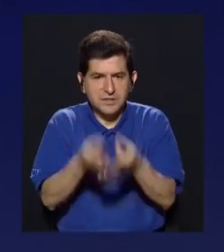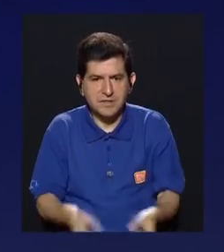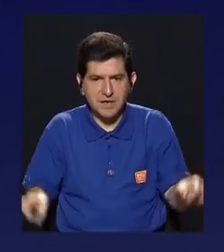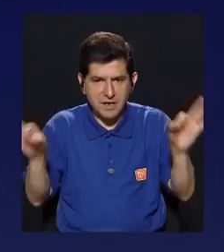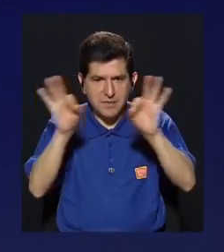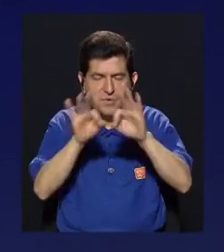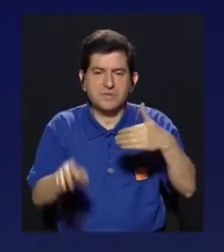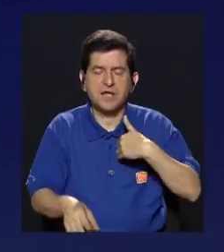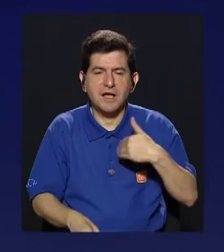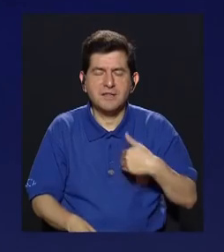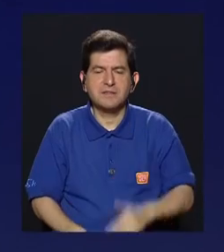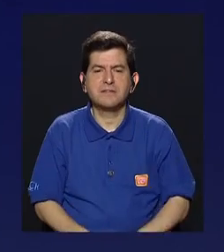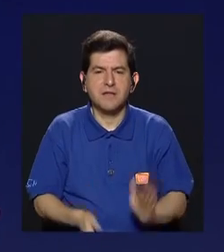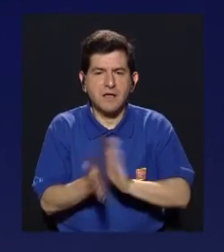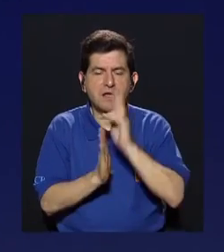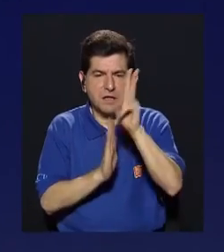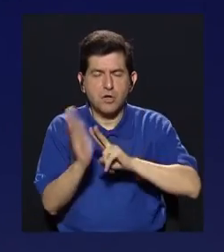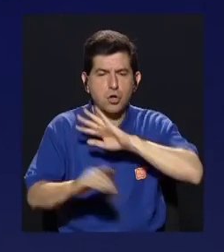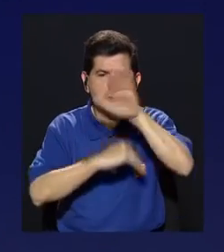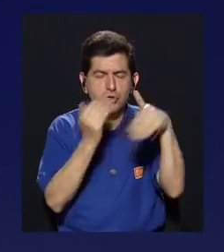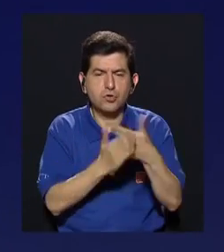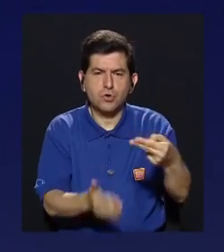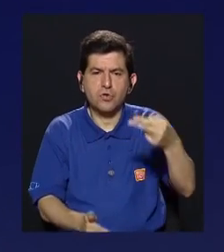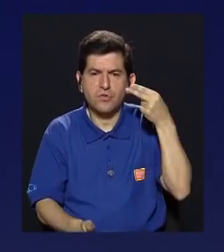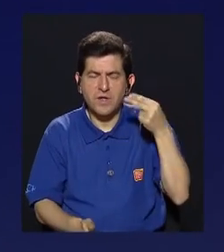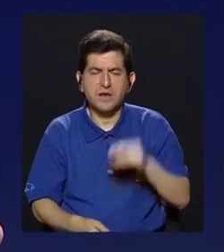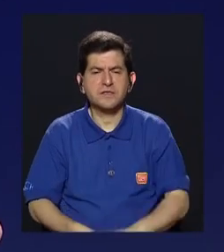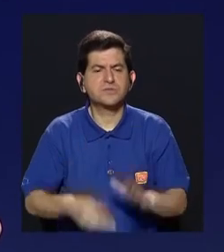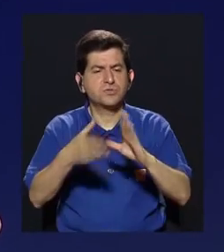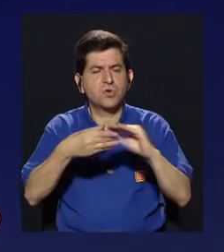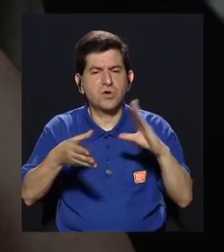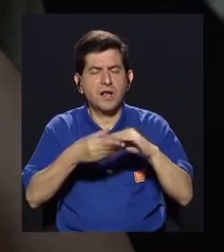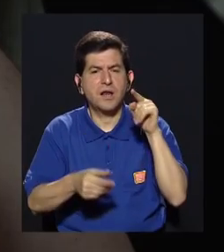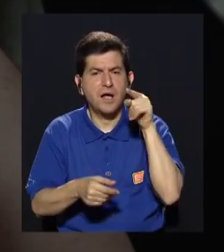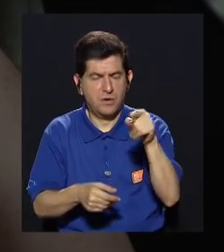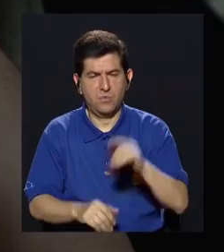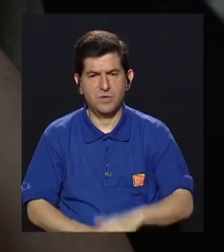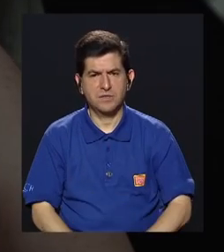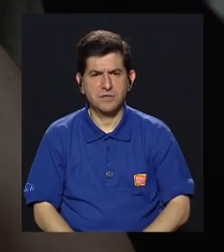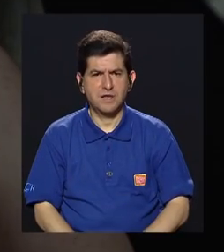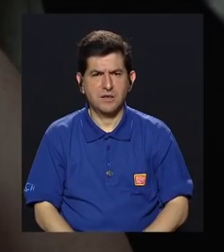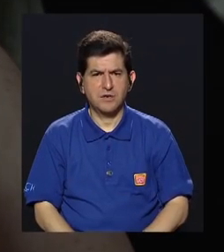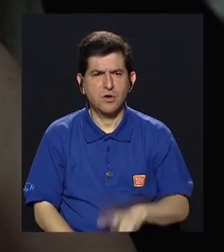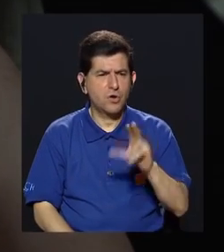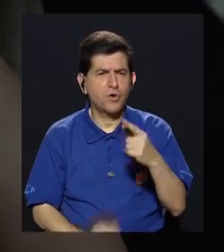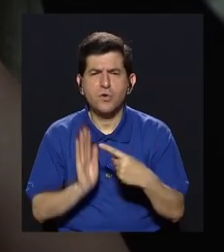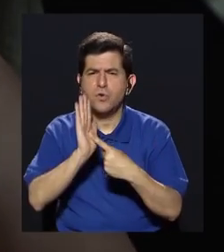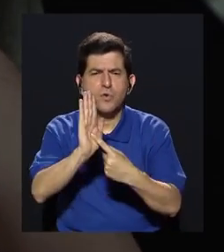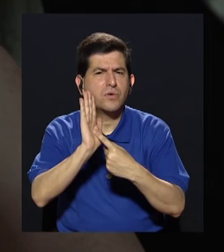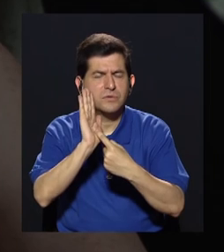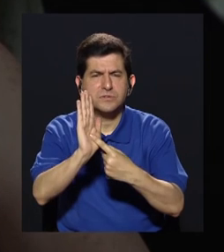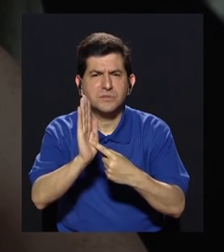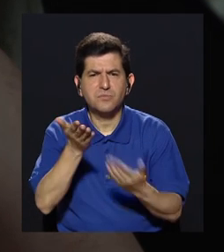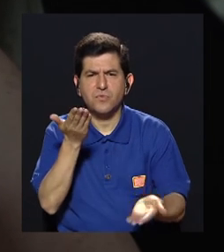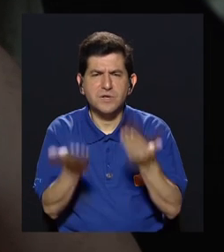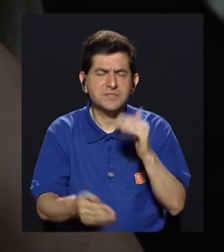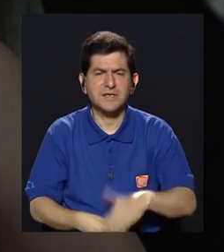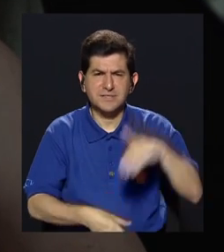del documental es que toda la historia nos la cuentan ellos no se nota una